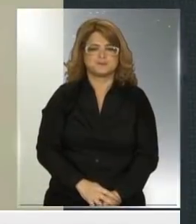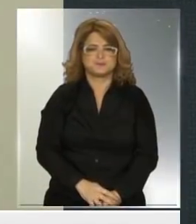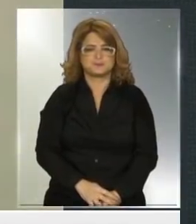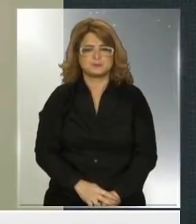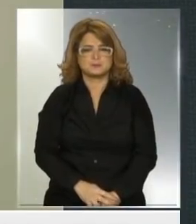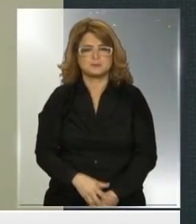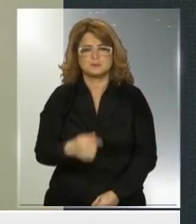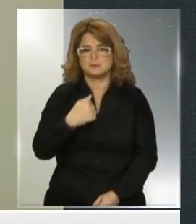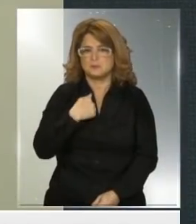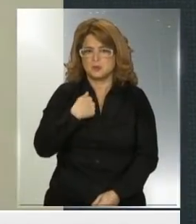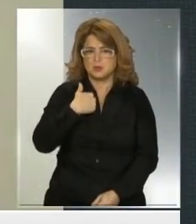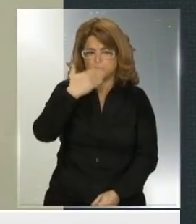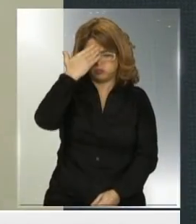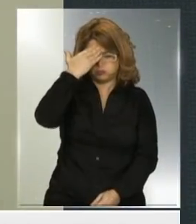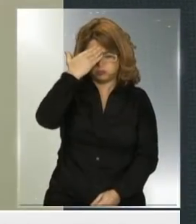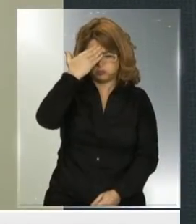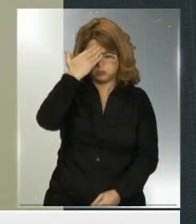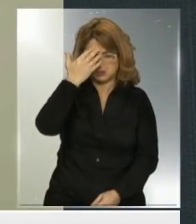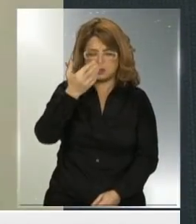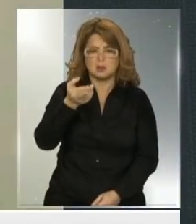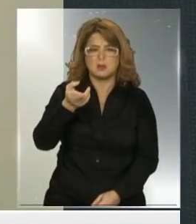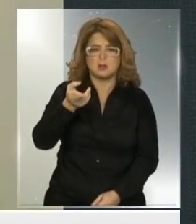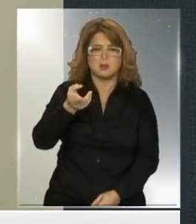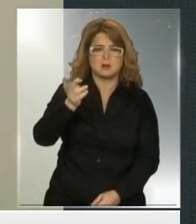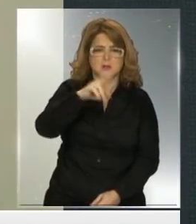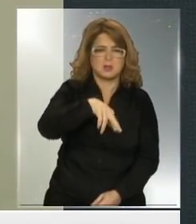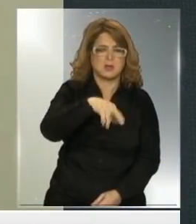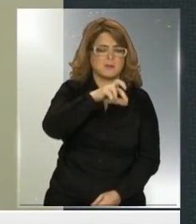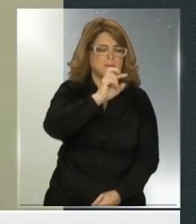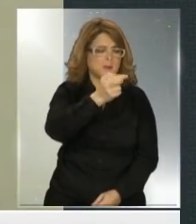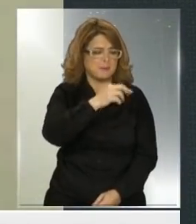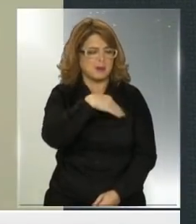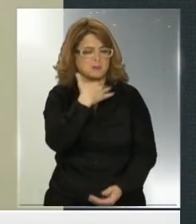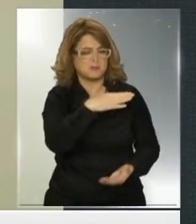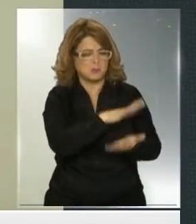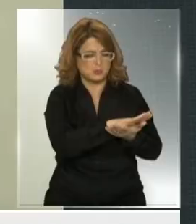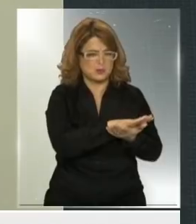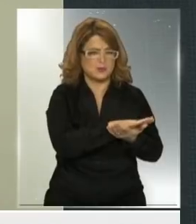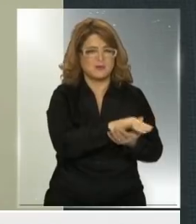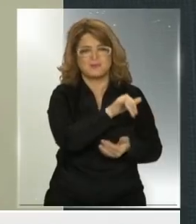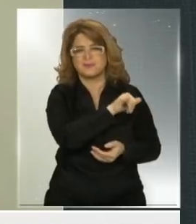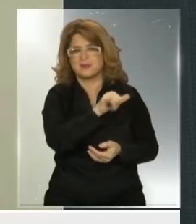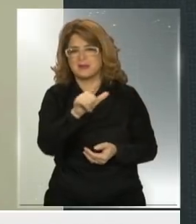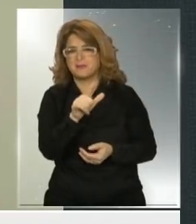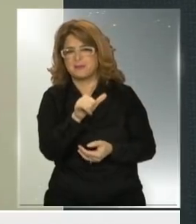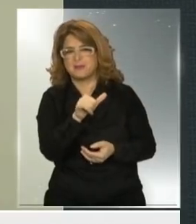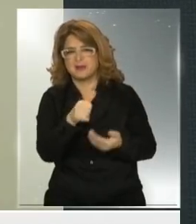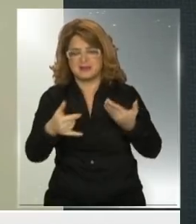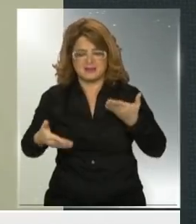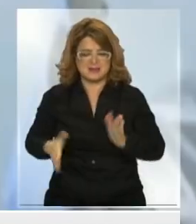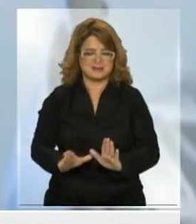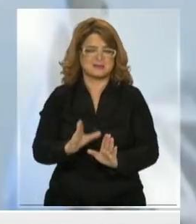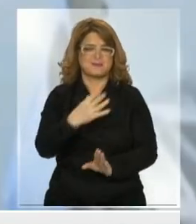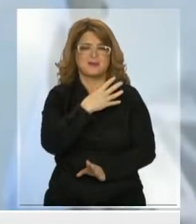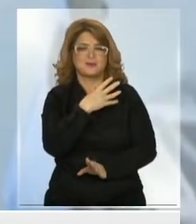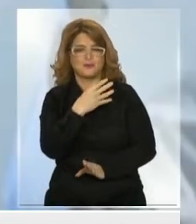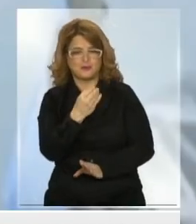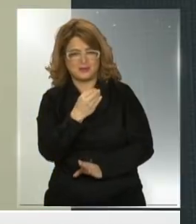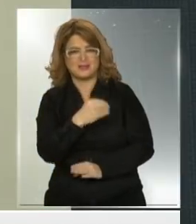Me enfermé, me recuperé, sufrí la pérdida de mi padre y me alegré por el nacimiento de mi hija.